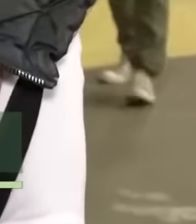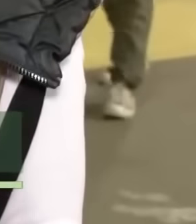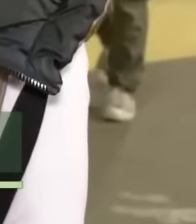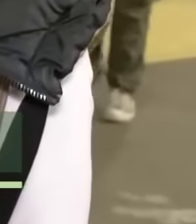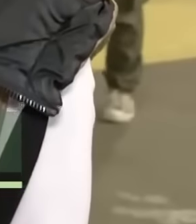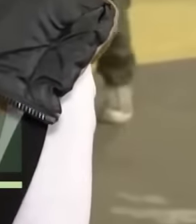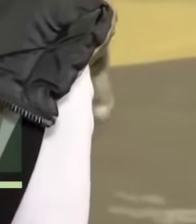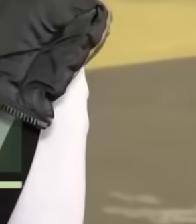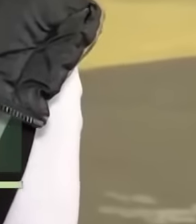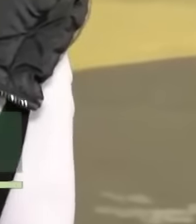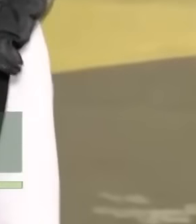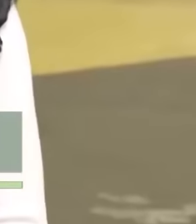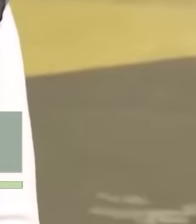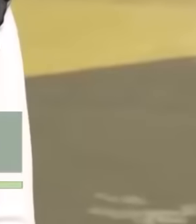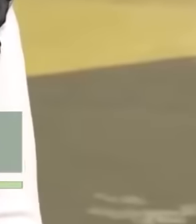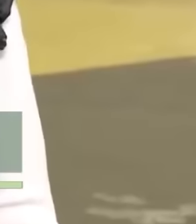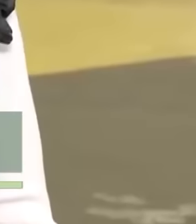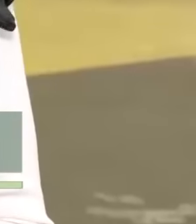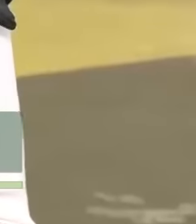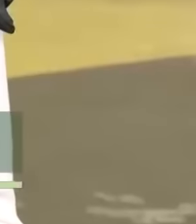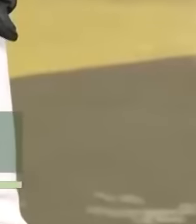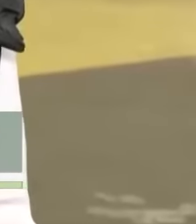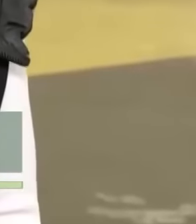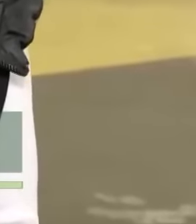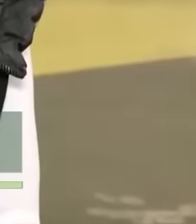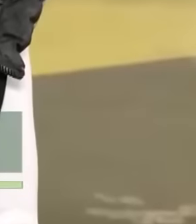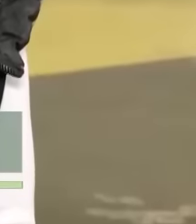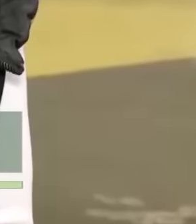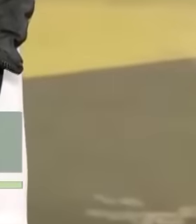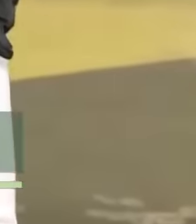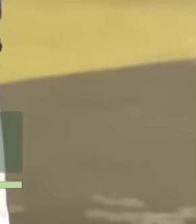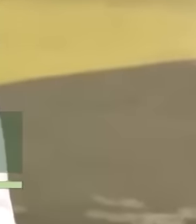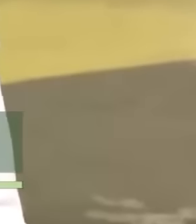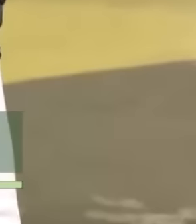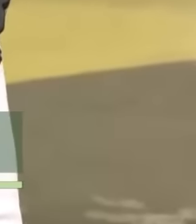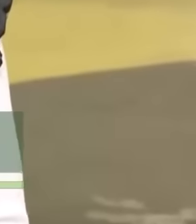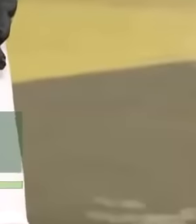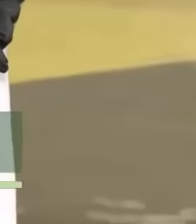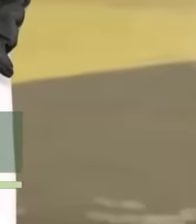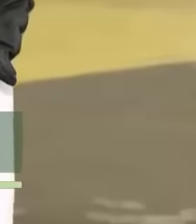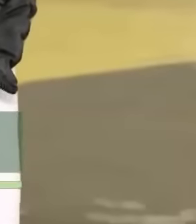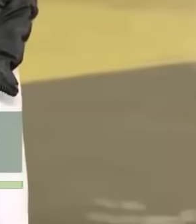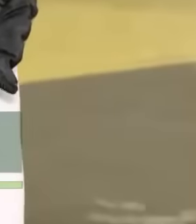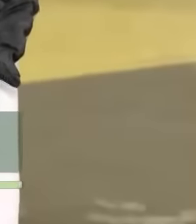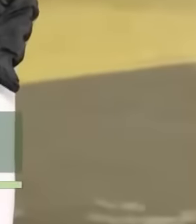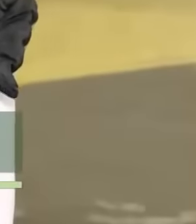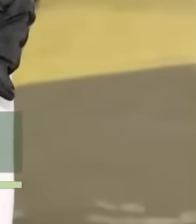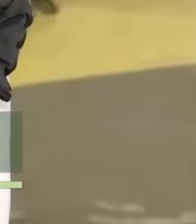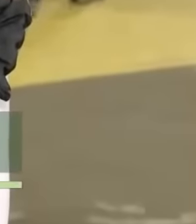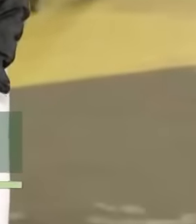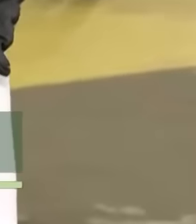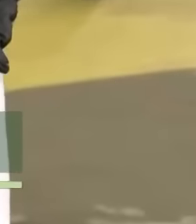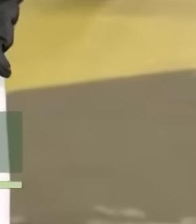explicación. No me acuerdo, no es ninguna explicación. Porque si no se acuerda, y en definitiva lo que quiere hacer es decirle a la gente lo que efectivamente